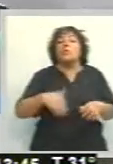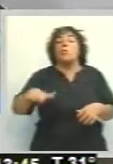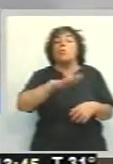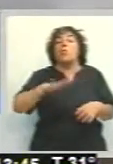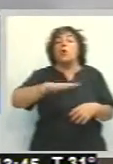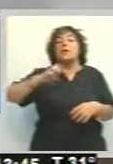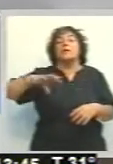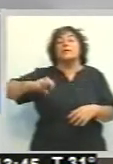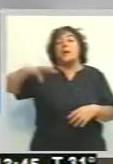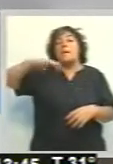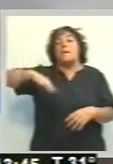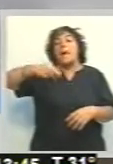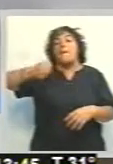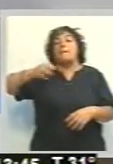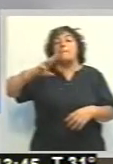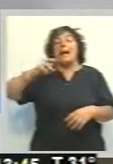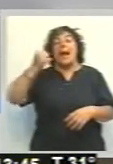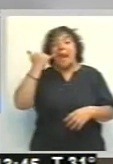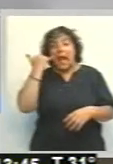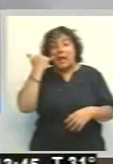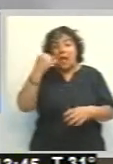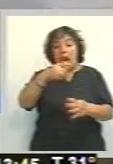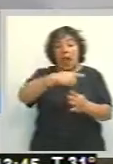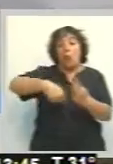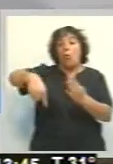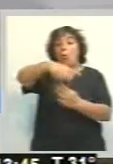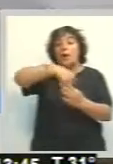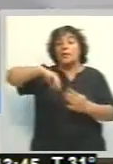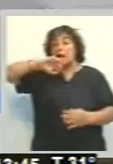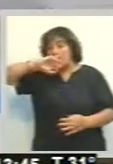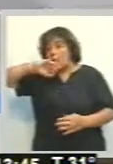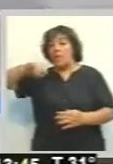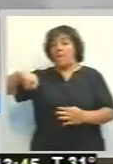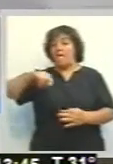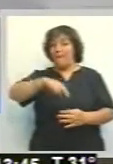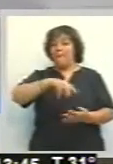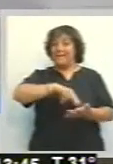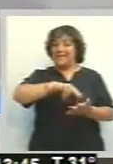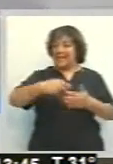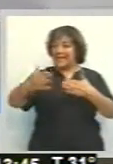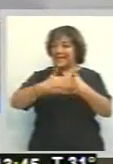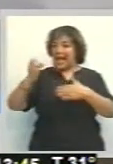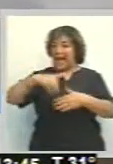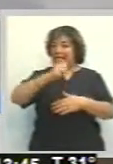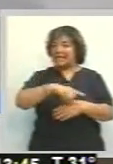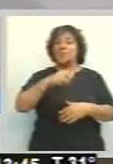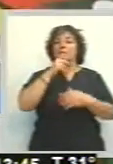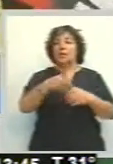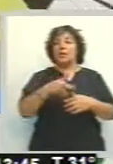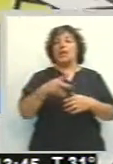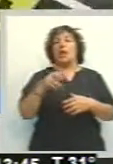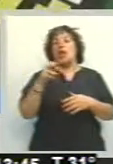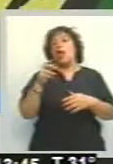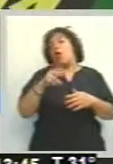lo que es justo donde está el pie de lo que es la cuesta del obispo. Como te decía, los chicos bajan a la zanja y las